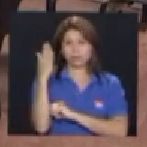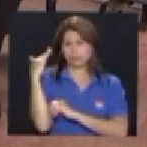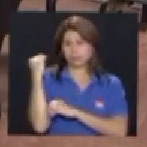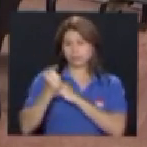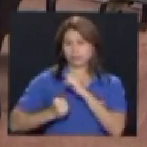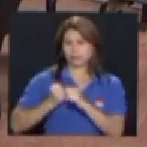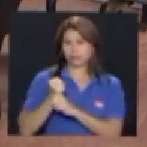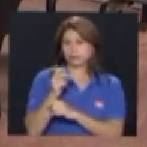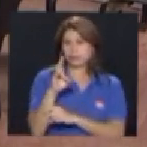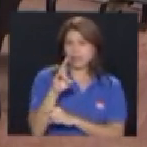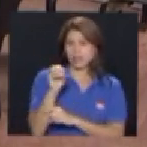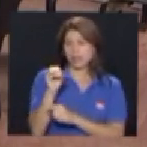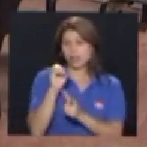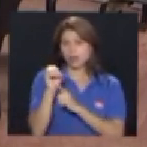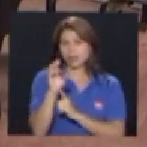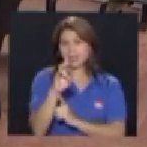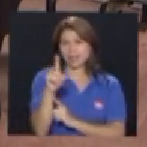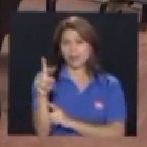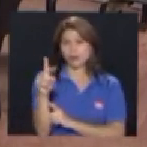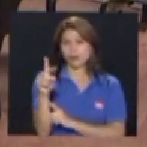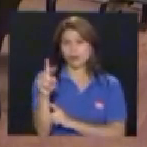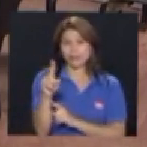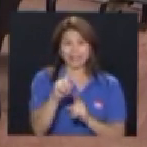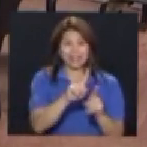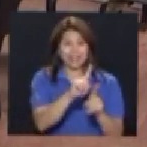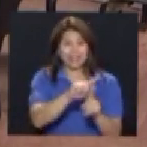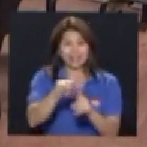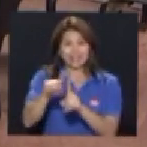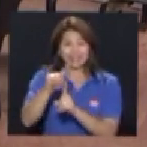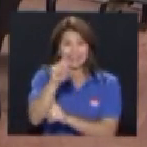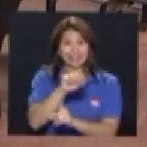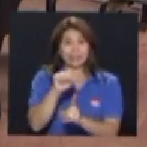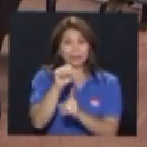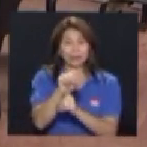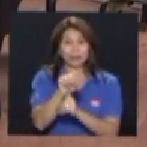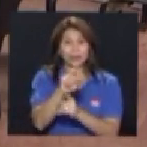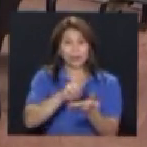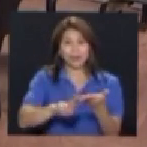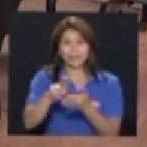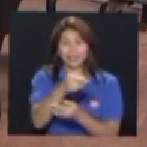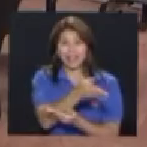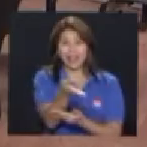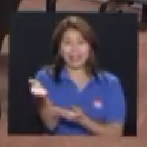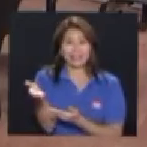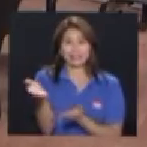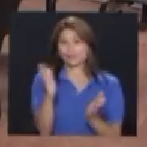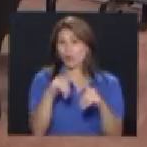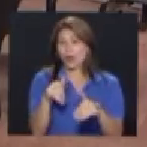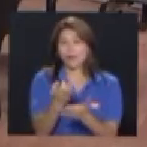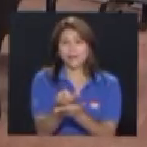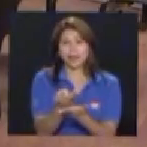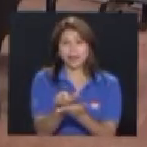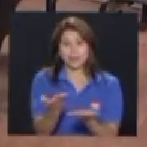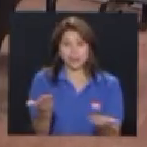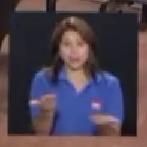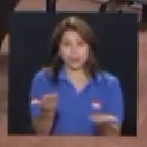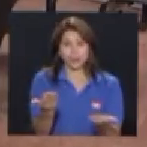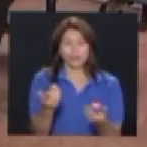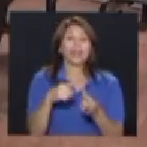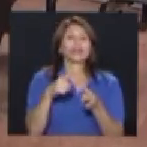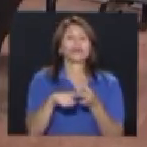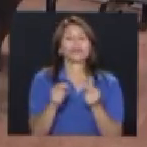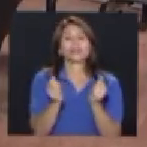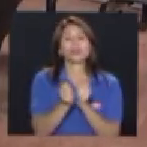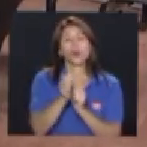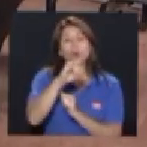1970-71, colocó a las universidades en una situación de desfinanciamiento total. Caminando en una marcha con José